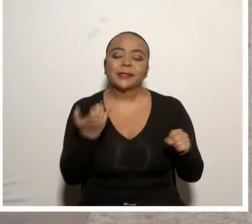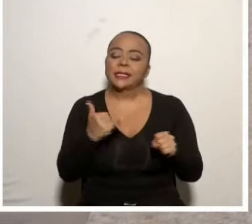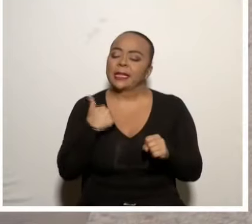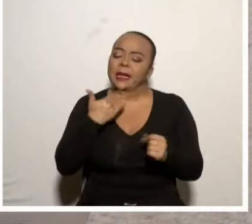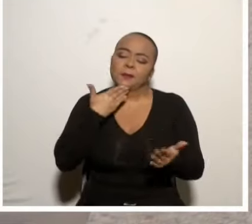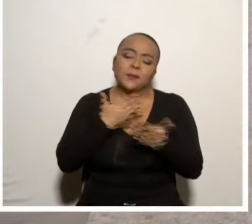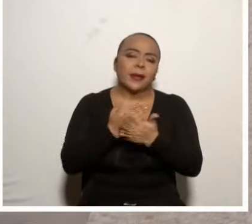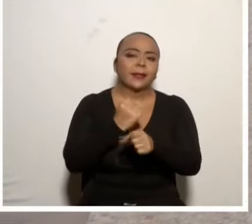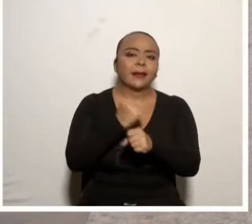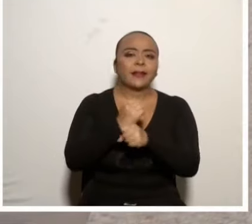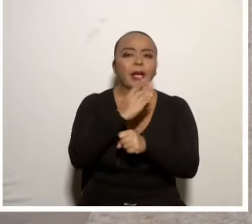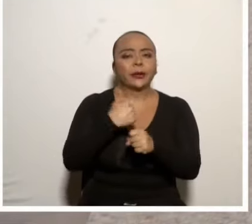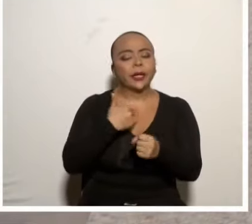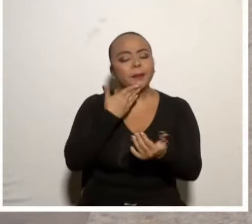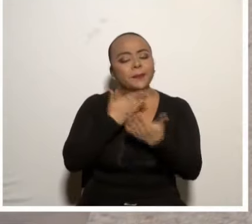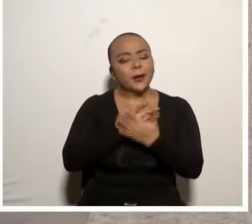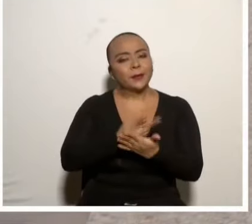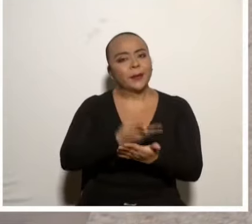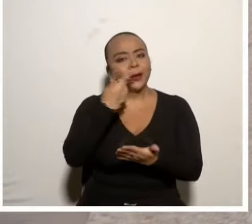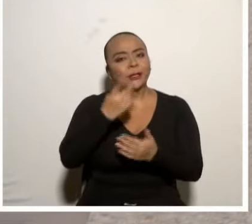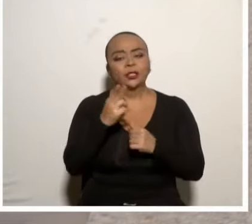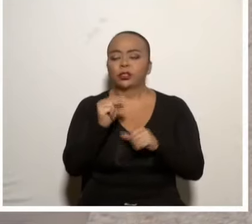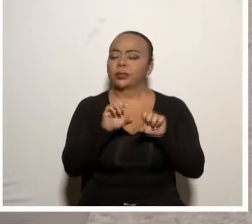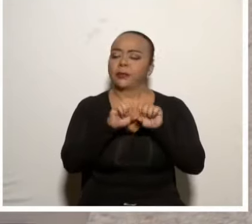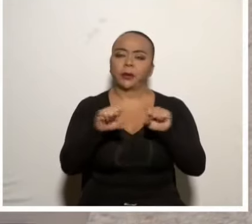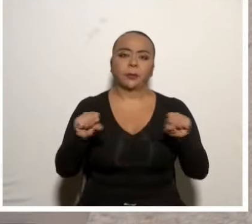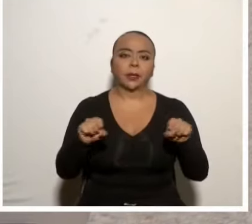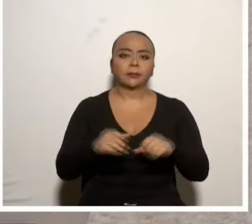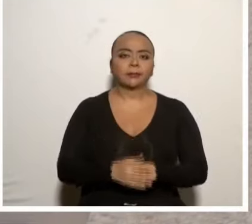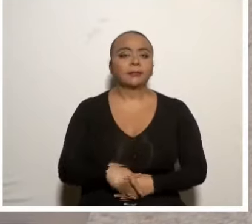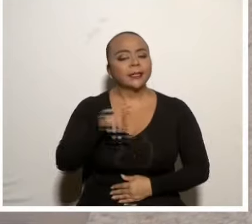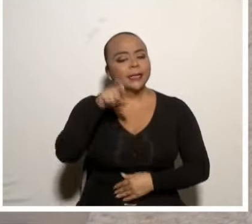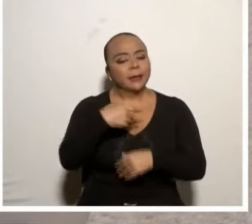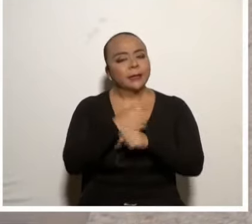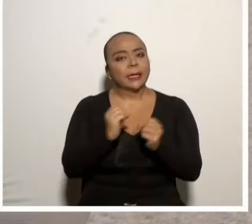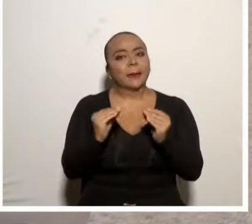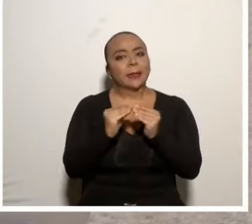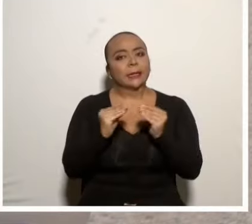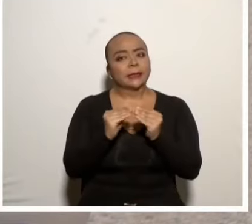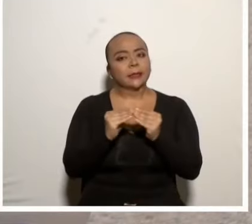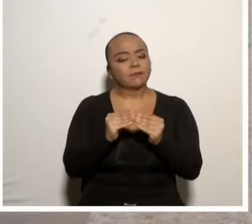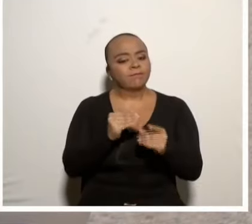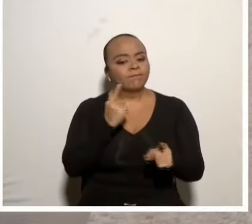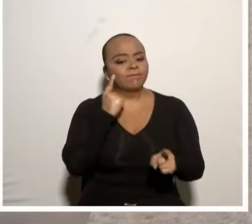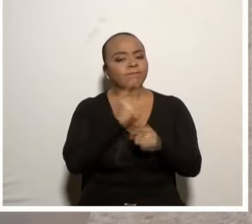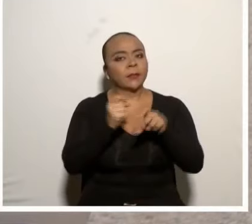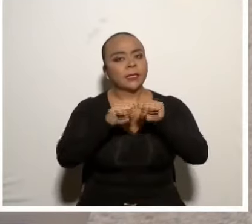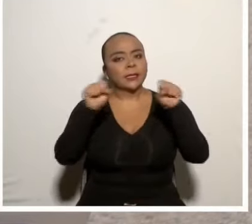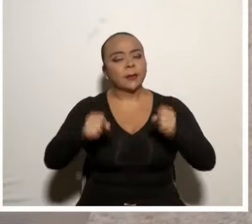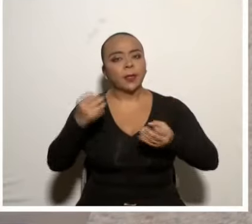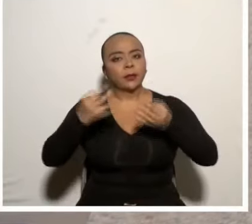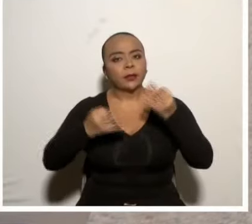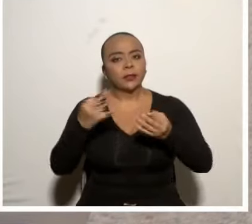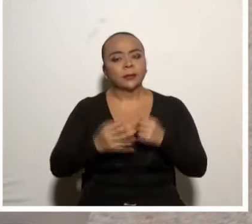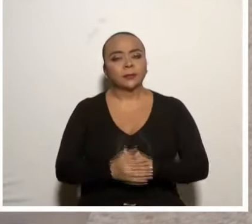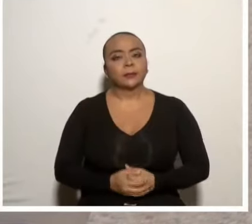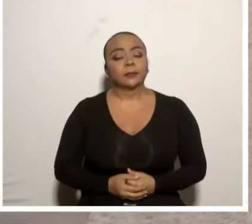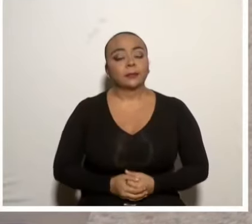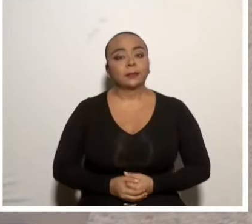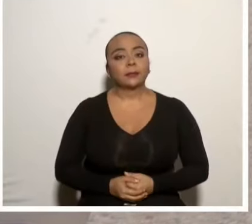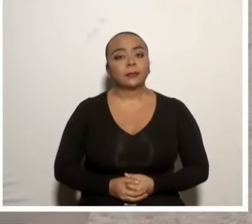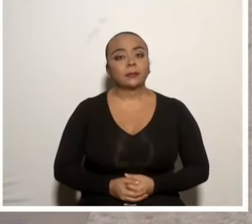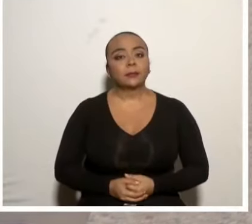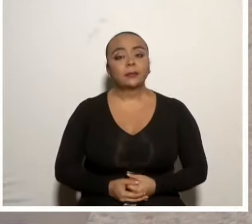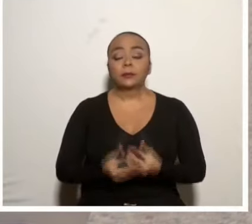buen trabajo y tiene buenos valores, no se va a corromper. Hay que hacer más eficiente el sistema judicial. Muchas de